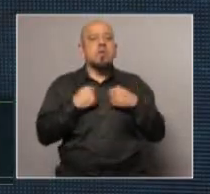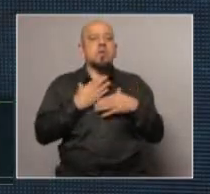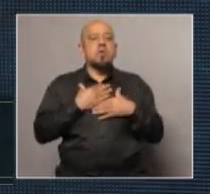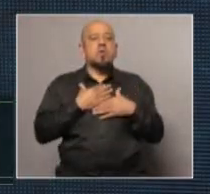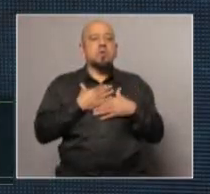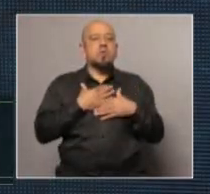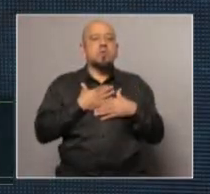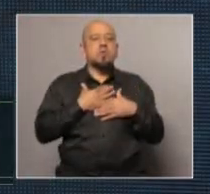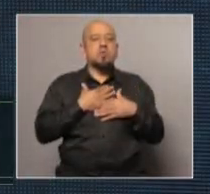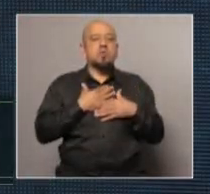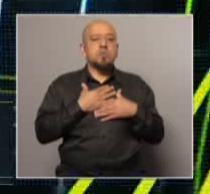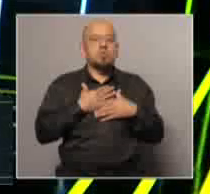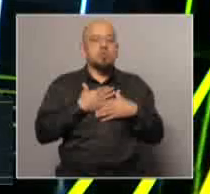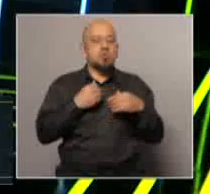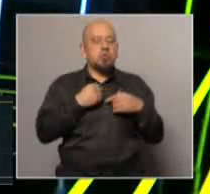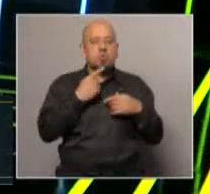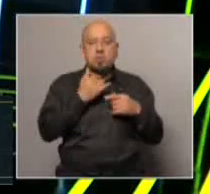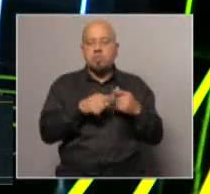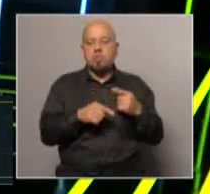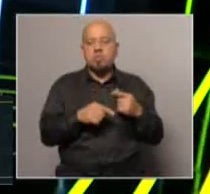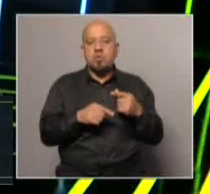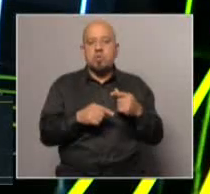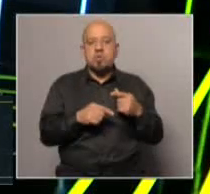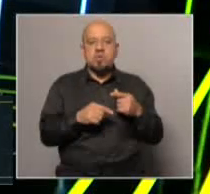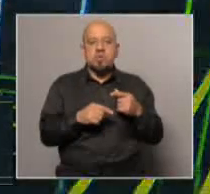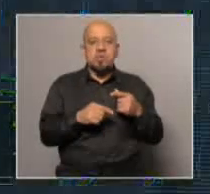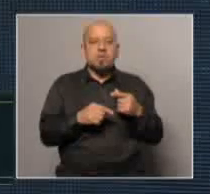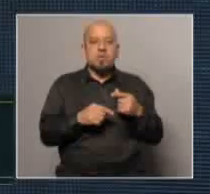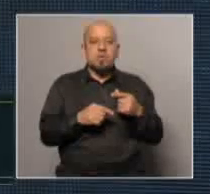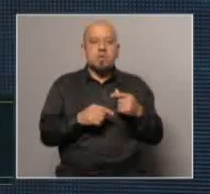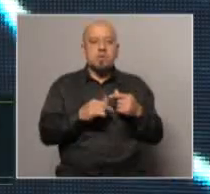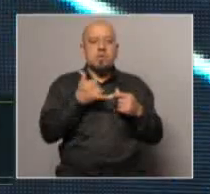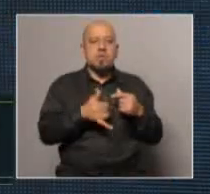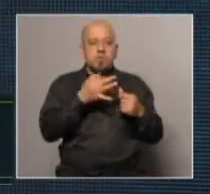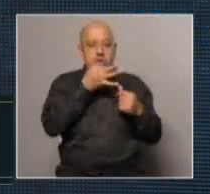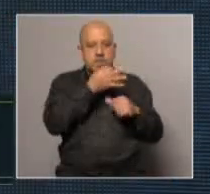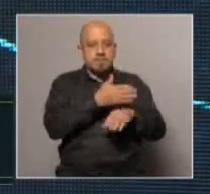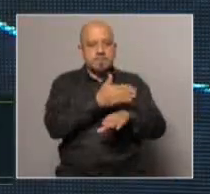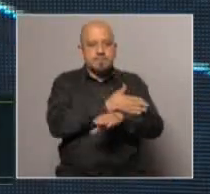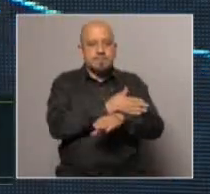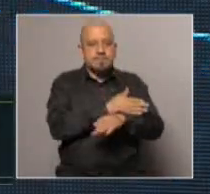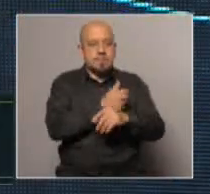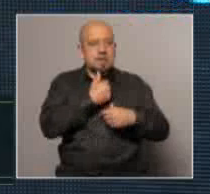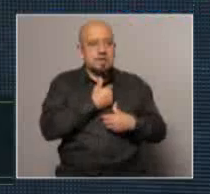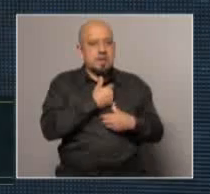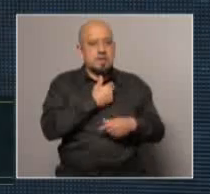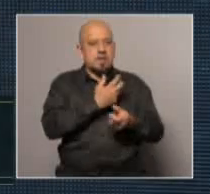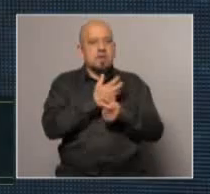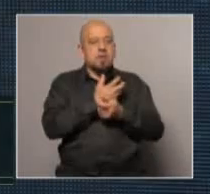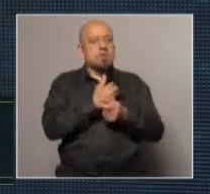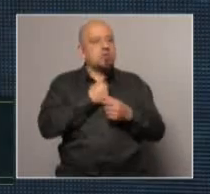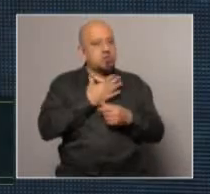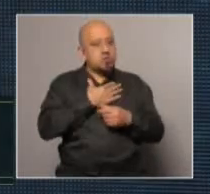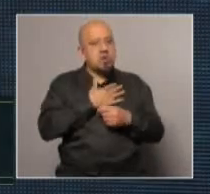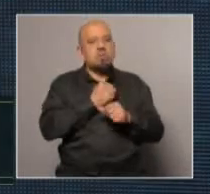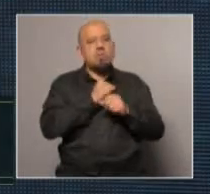cuando no estoy... Un consentimiento informado previo. Claro, una cosa así. Yo tengo que decir antes de estar intoxicado que cuando esté intoxicado...